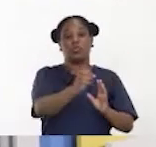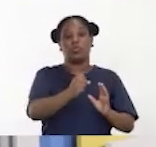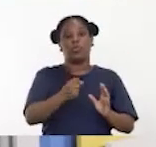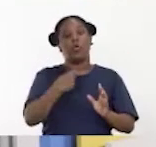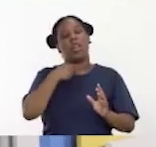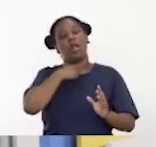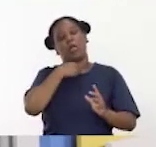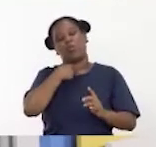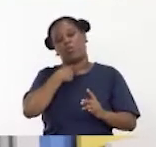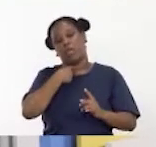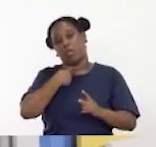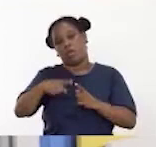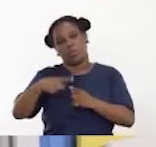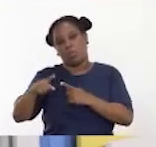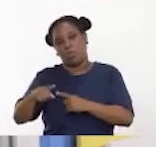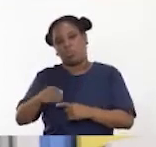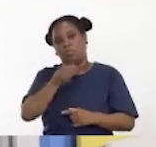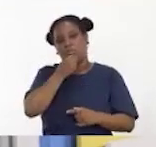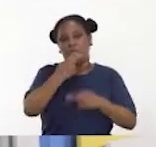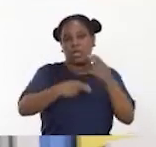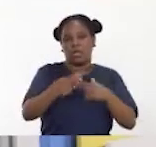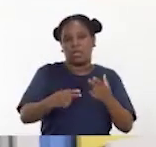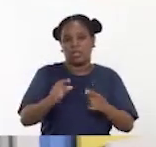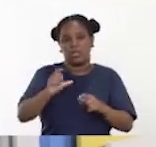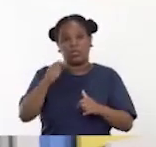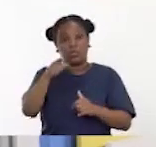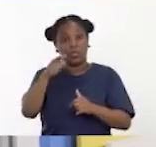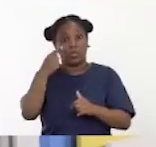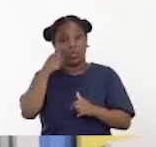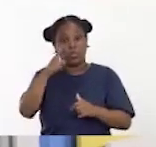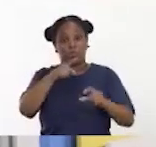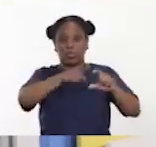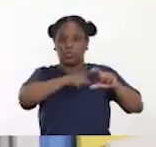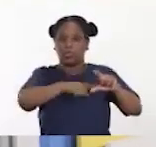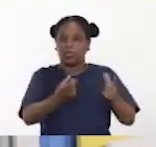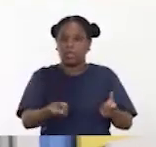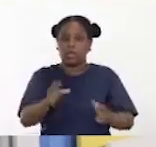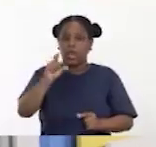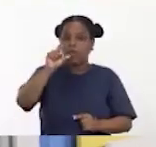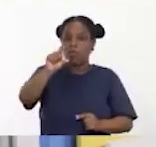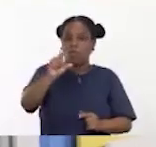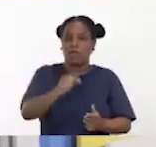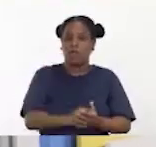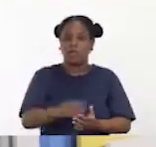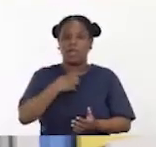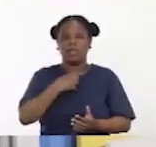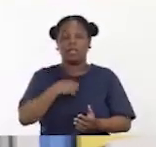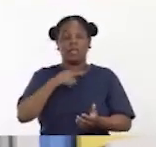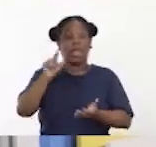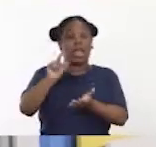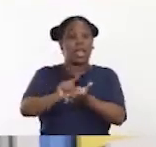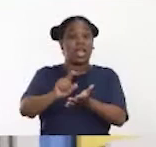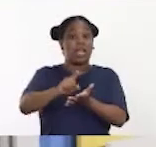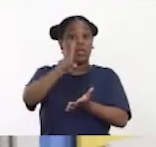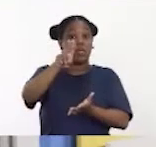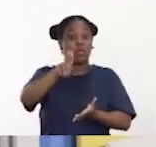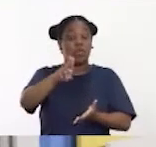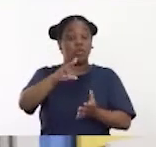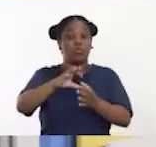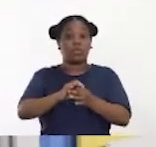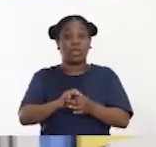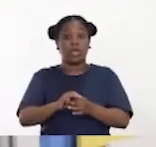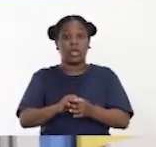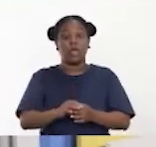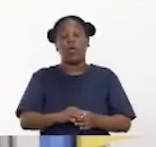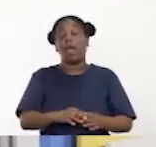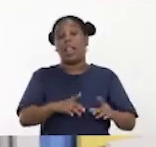las aplicaciones prácticas que se pueden tener cuando ustedes conocen estos contenidos. La bibliografía la tienen en el libro